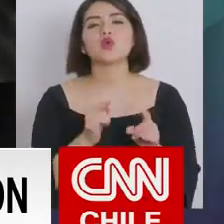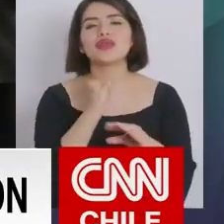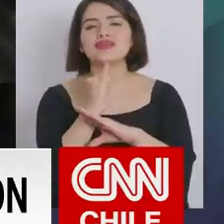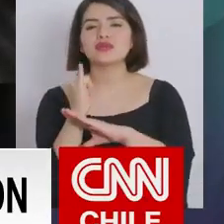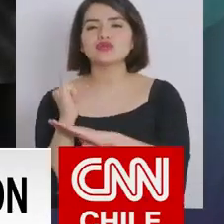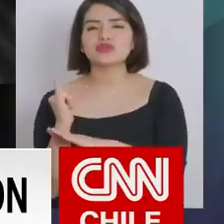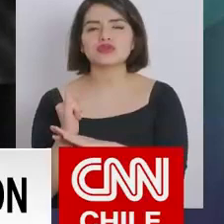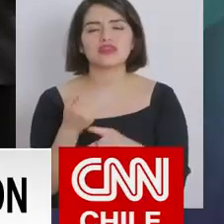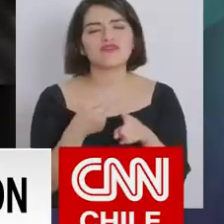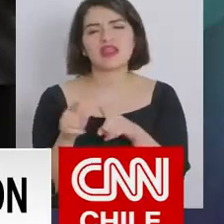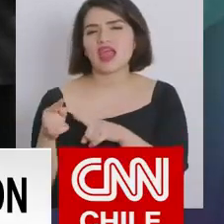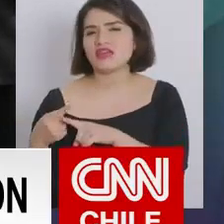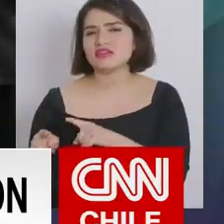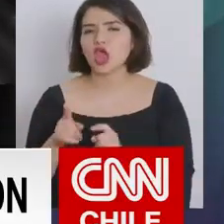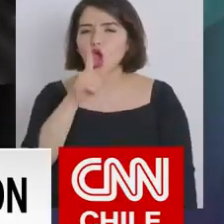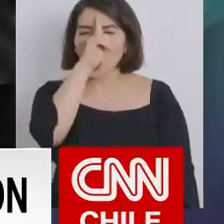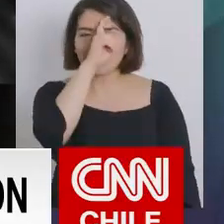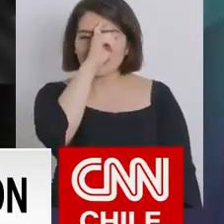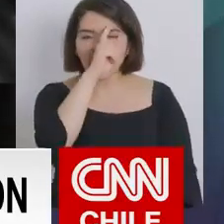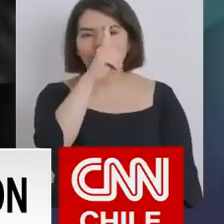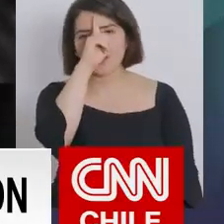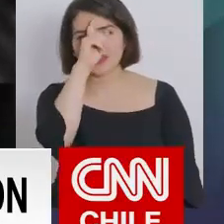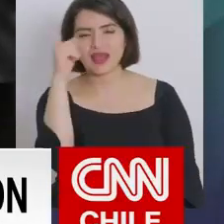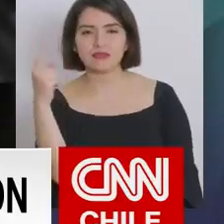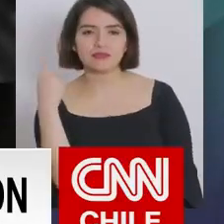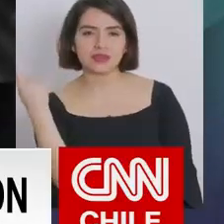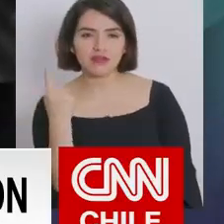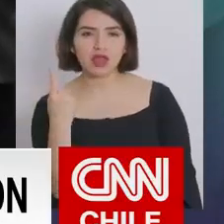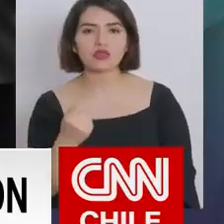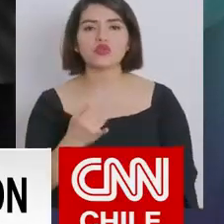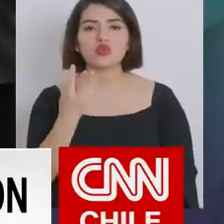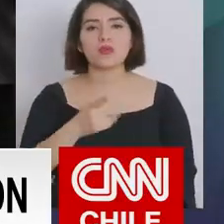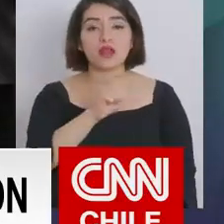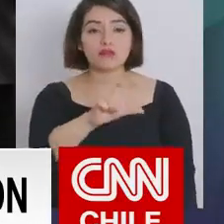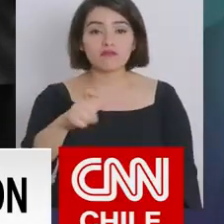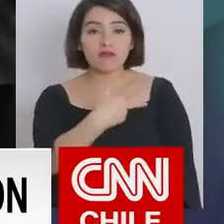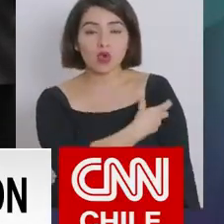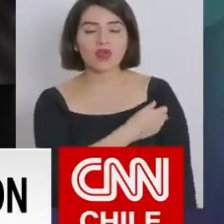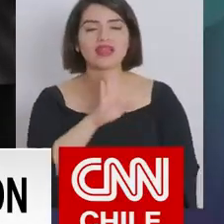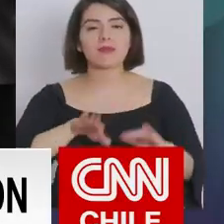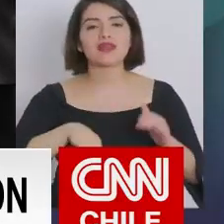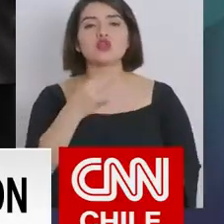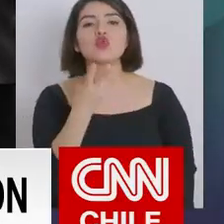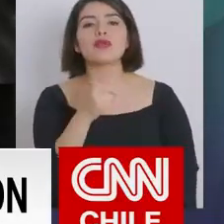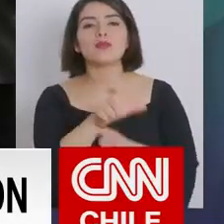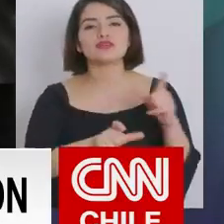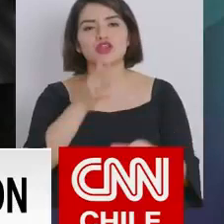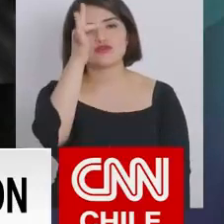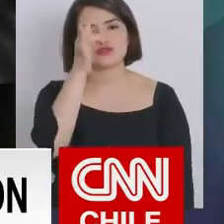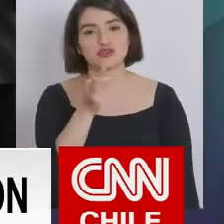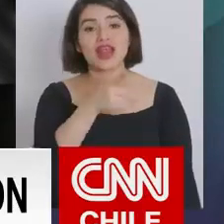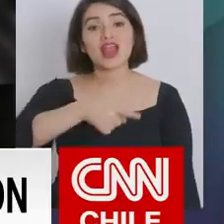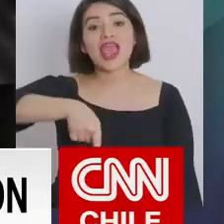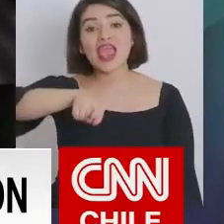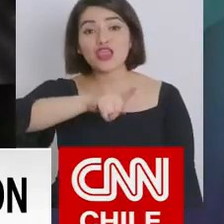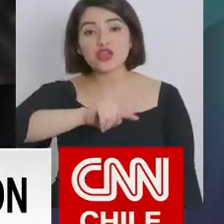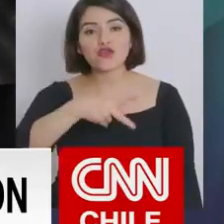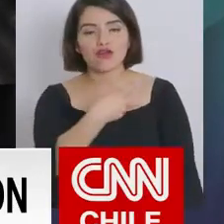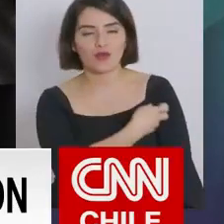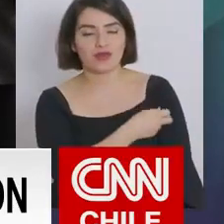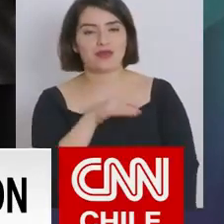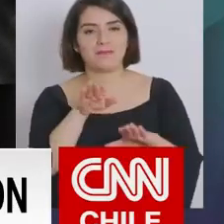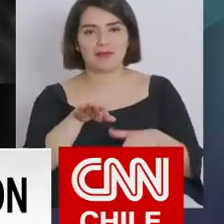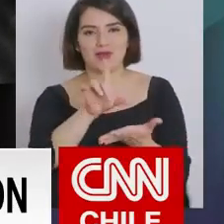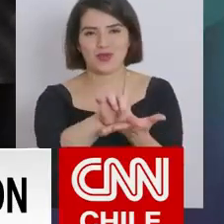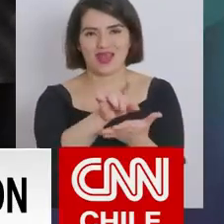instituciones de salud, hospitales, clínicas, el número de vacunas en función de sus funcionarios, por lo tanto, ellos se encuentran vacunando en esos